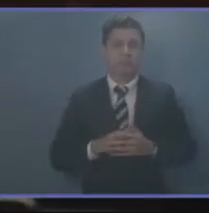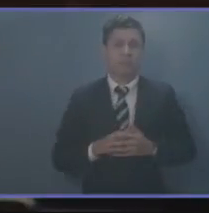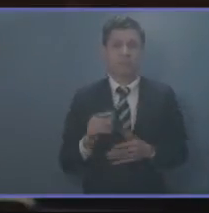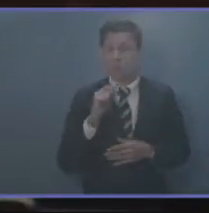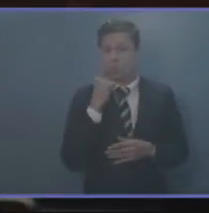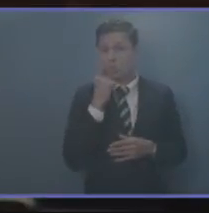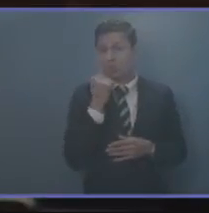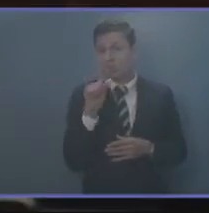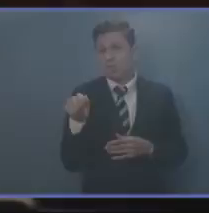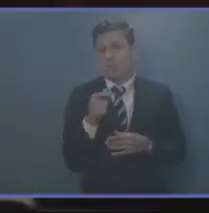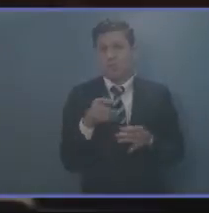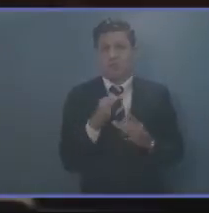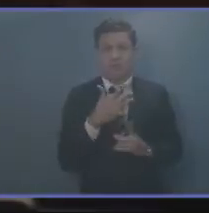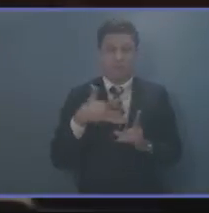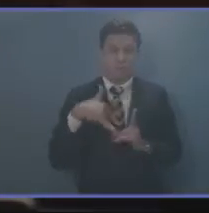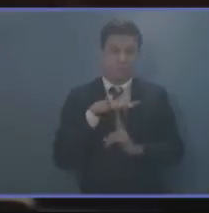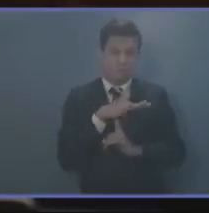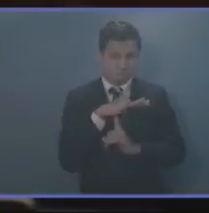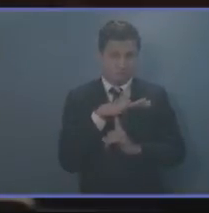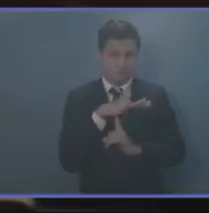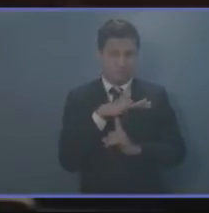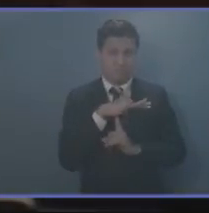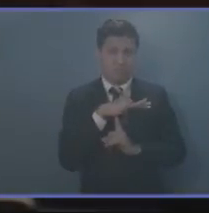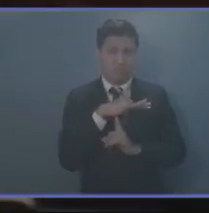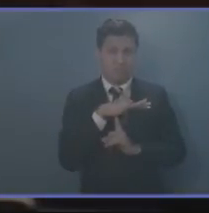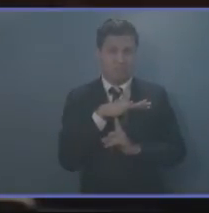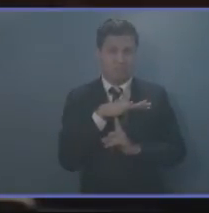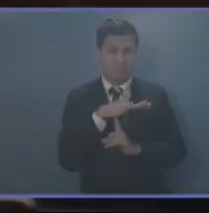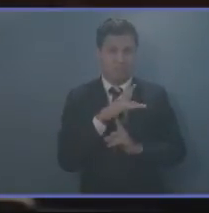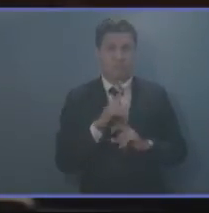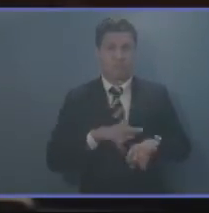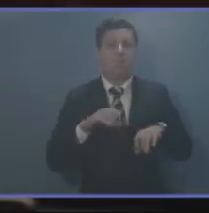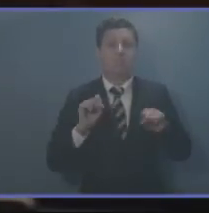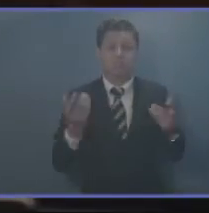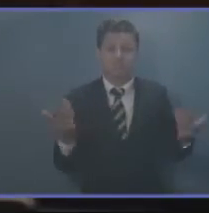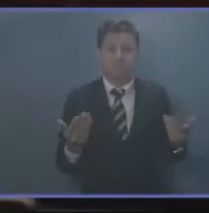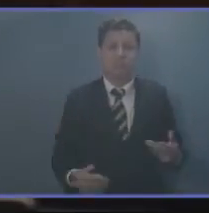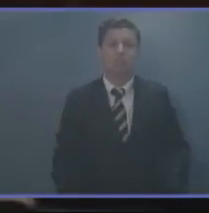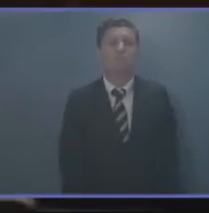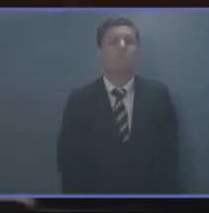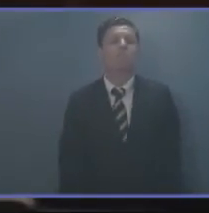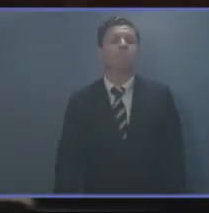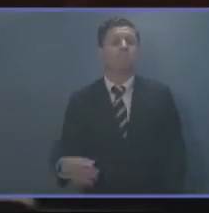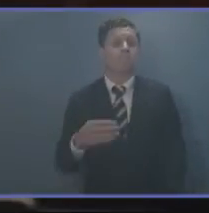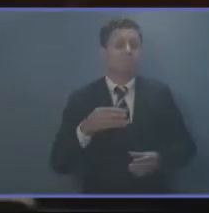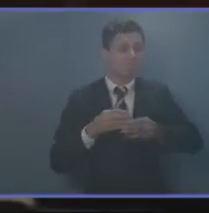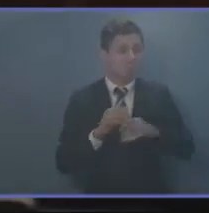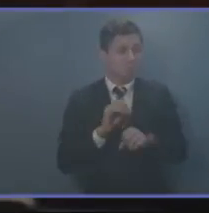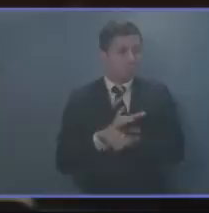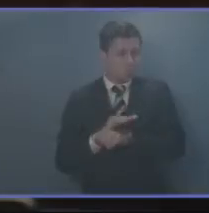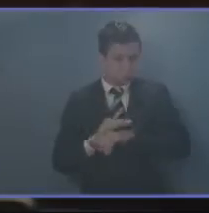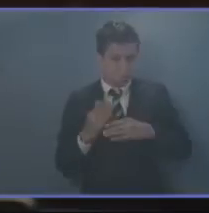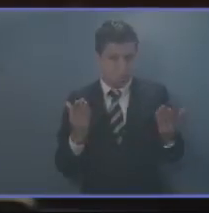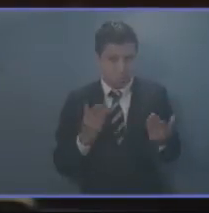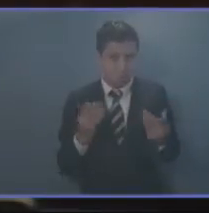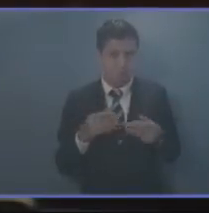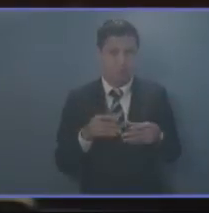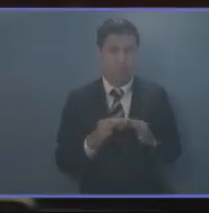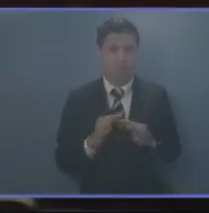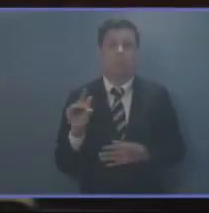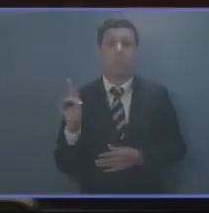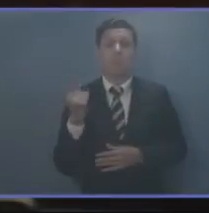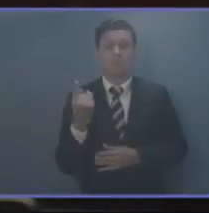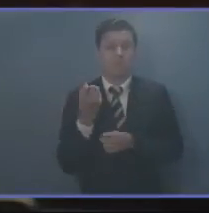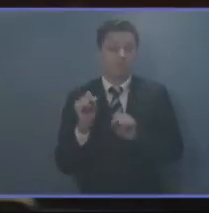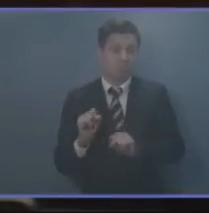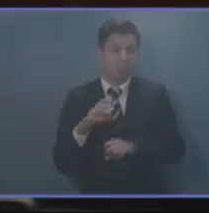vislumbra otra circunstancia de orden moral, justicia y equidad que aconsejen la concesión del indulto.